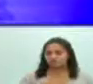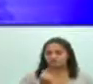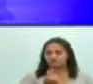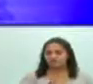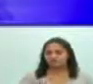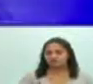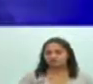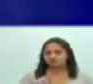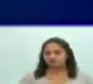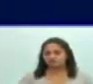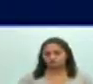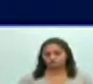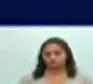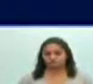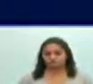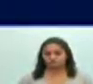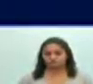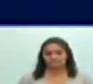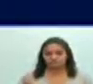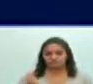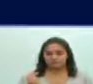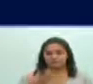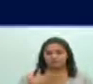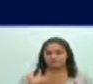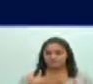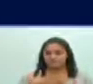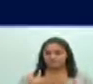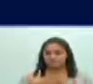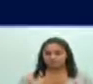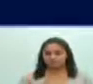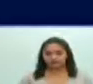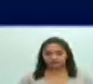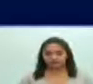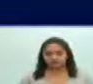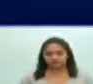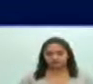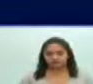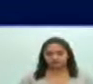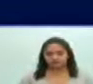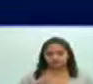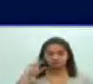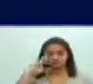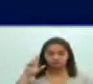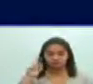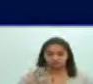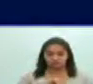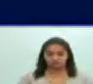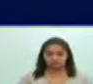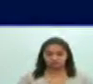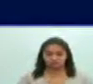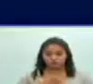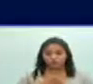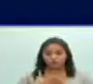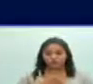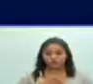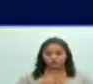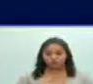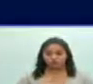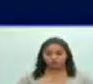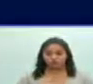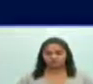pronombres personales. Recuerden que los pronombres personales tienen formas